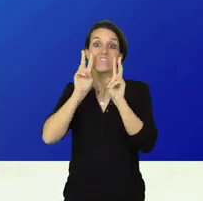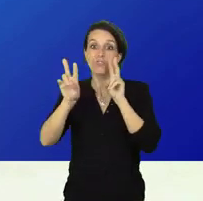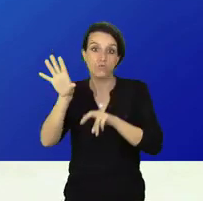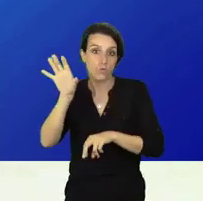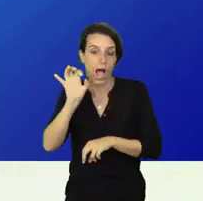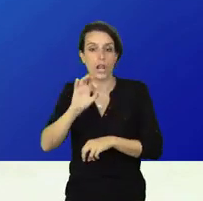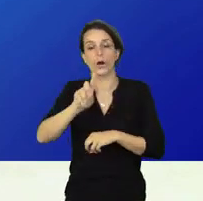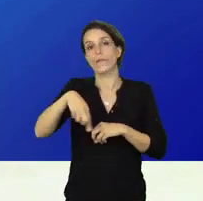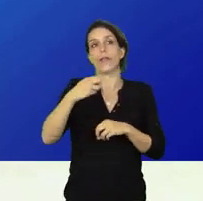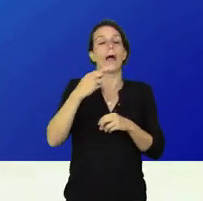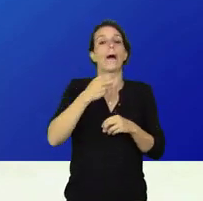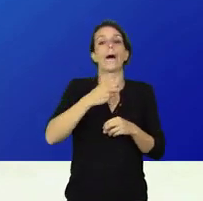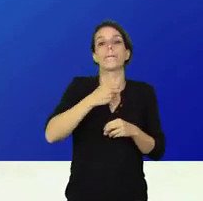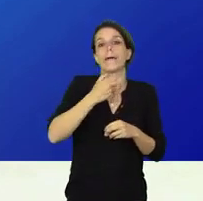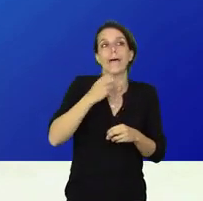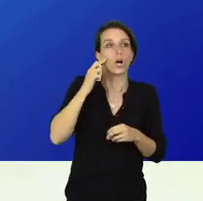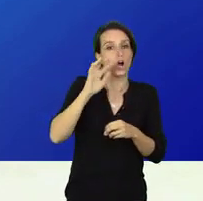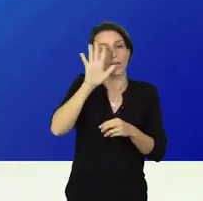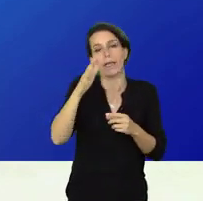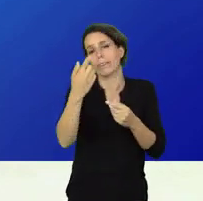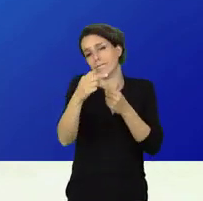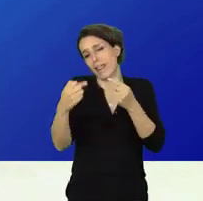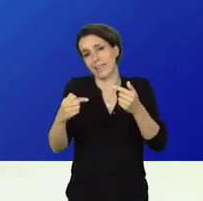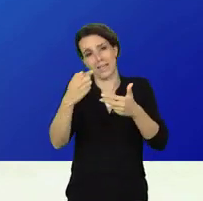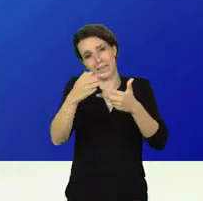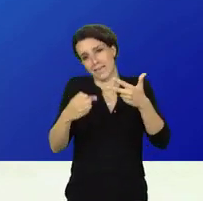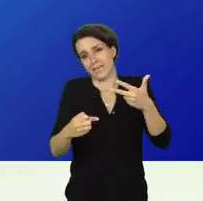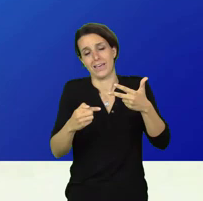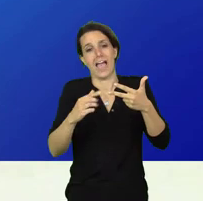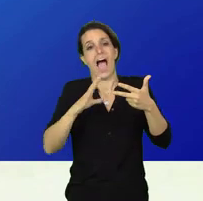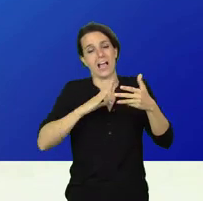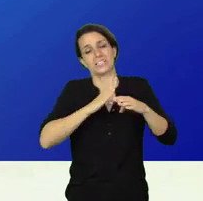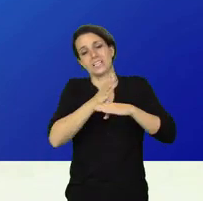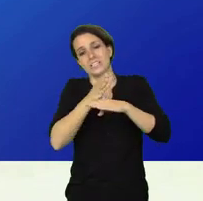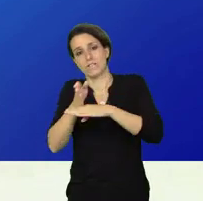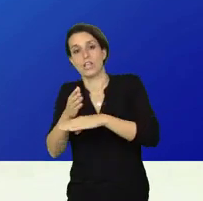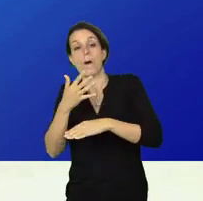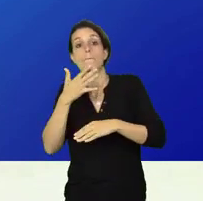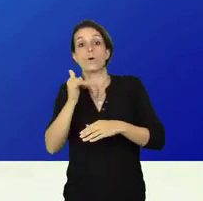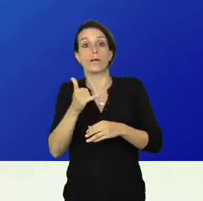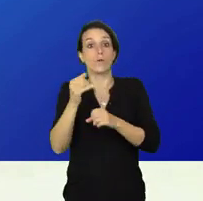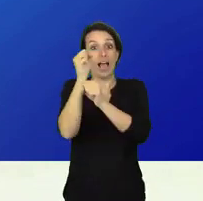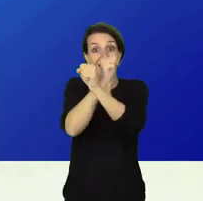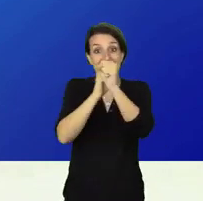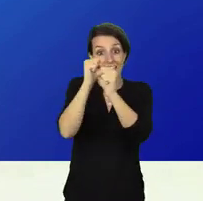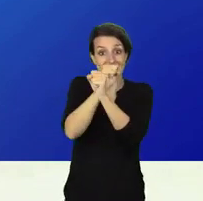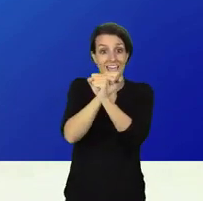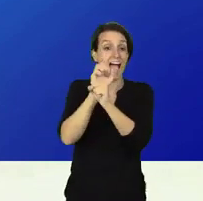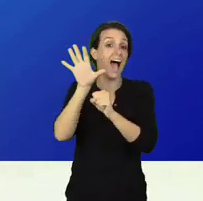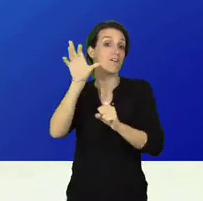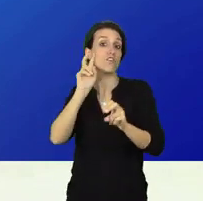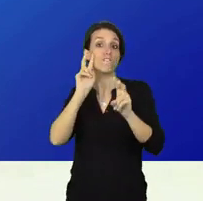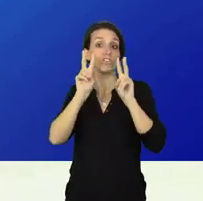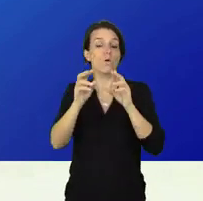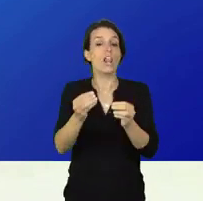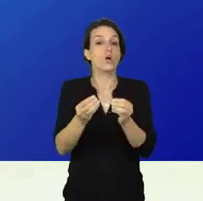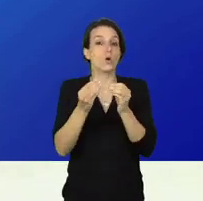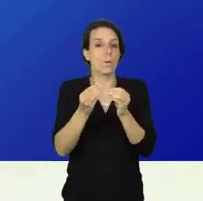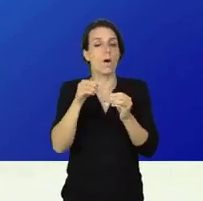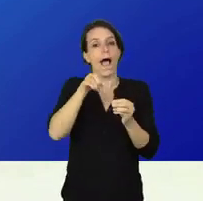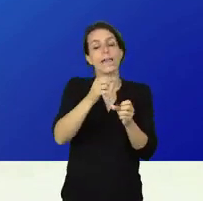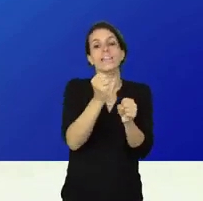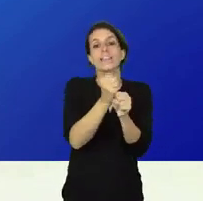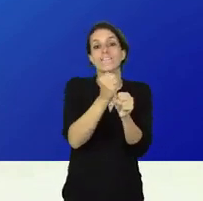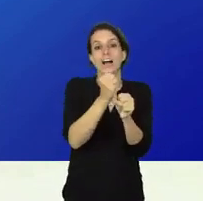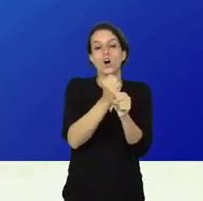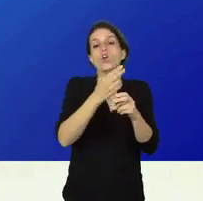o licenciatura en Psicopedagogía, también se trabajaron módulos específicos de accesibilidad. En el caso de la licenciatura en Ingeniería Audiovisual, se